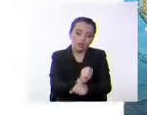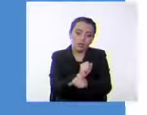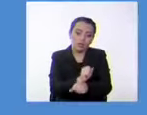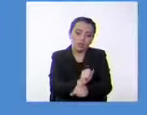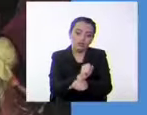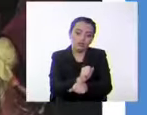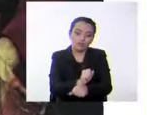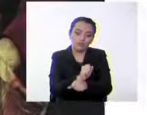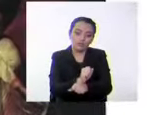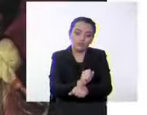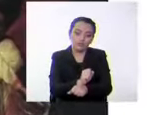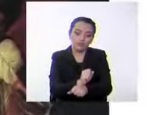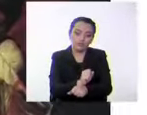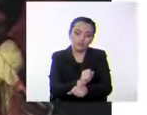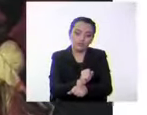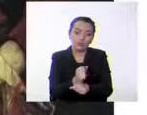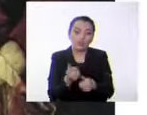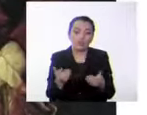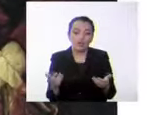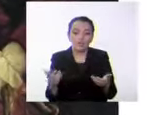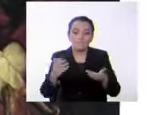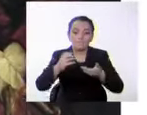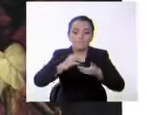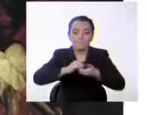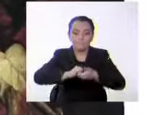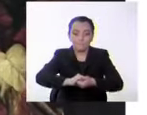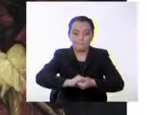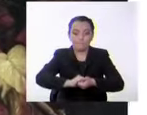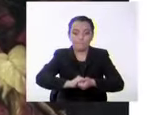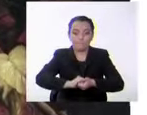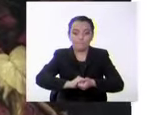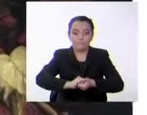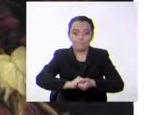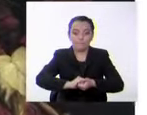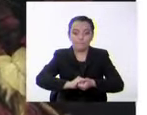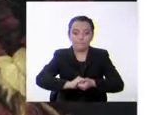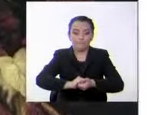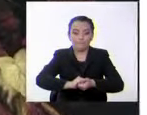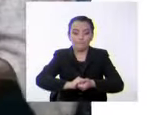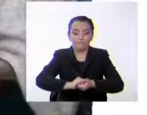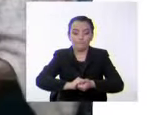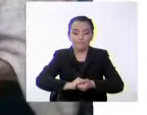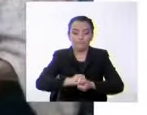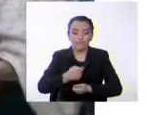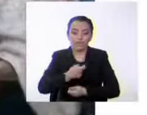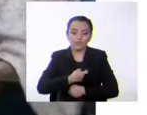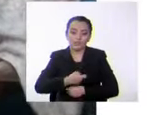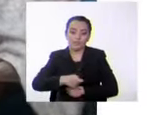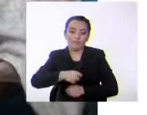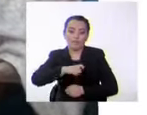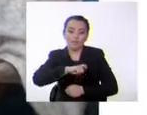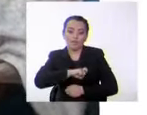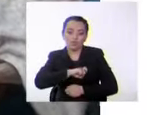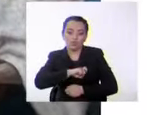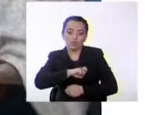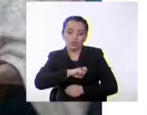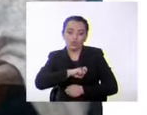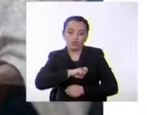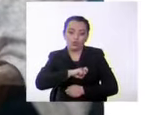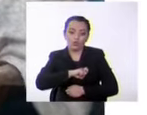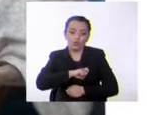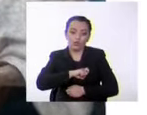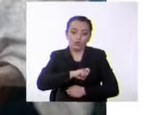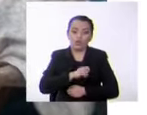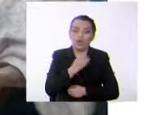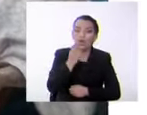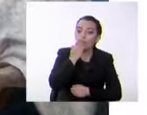ya las mezclas, todo el proceso de mestizaje, ¿verdad?, entre un español y una indígena, que surgió el mulato, pero eso